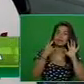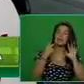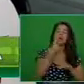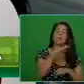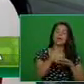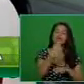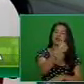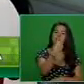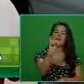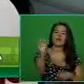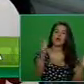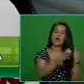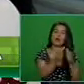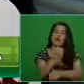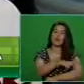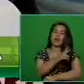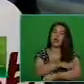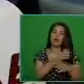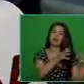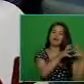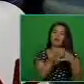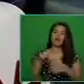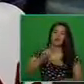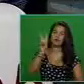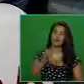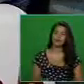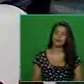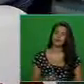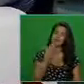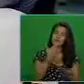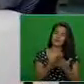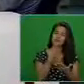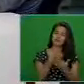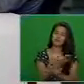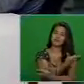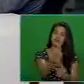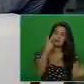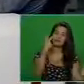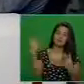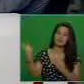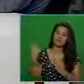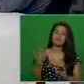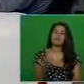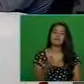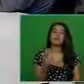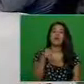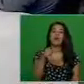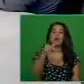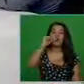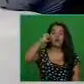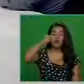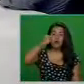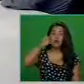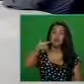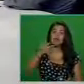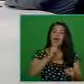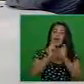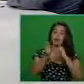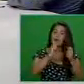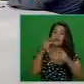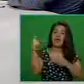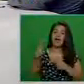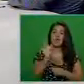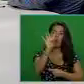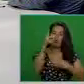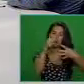120 delegaciones que participarán en nuestro país. Amigos, agradecidos por acompañarnos, un placer nuevamente estar con todos ustedes, y recuerden que Diálogo de Saberes tiene sus 4